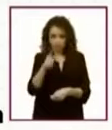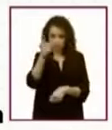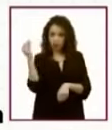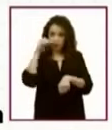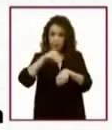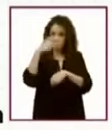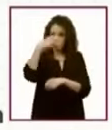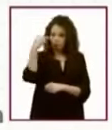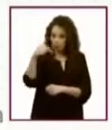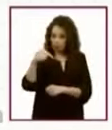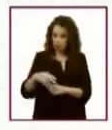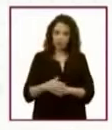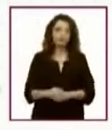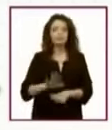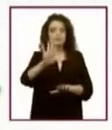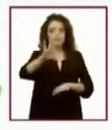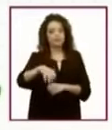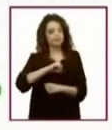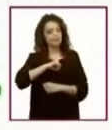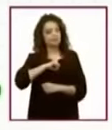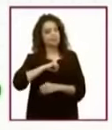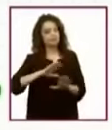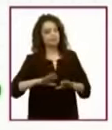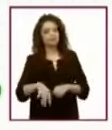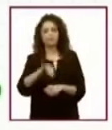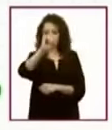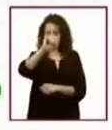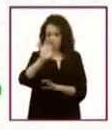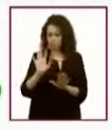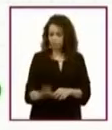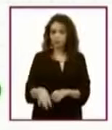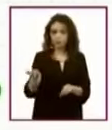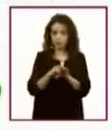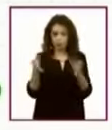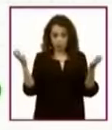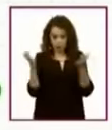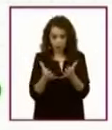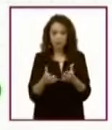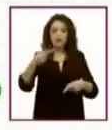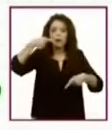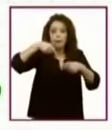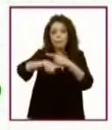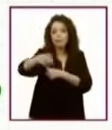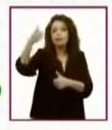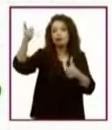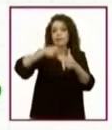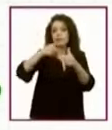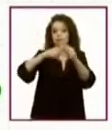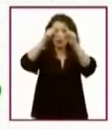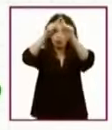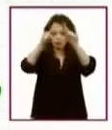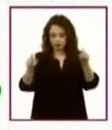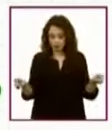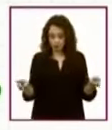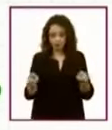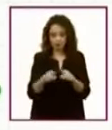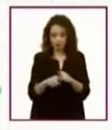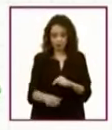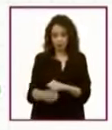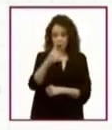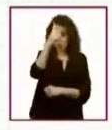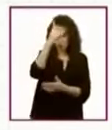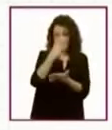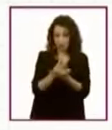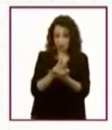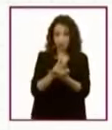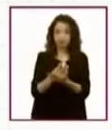Claro, fíjate bien. Para construirlo, se inicia con un triángulo equilátero. Toma uno de sus lados, divídelo